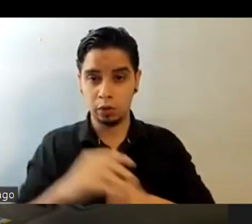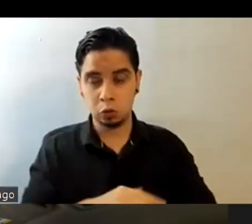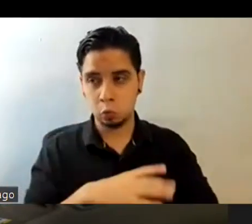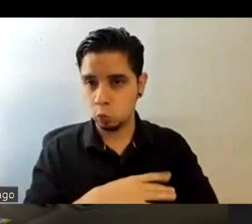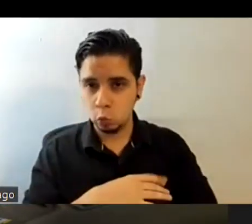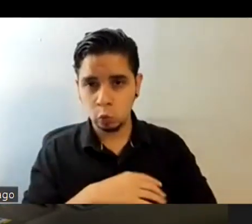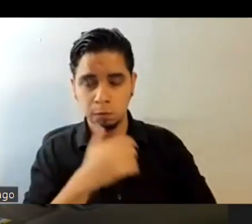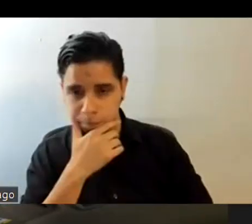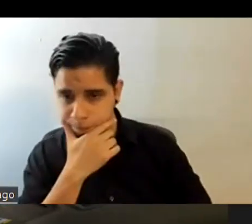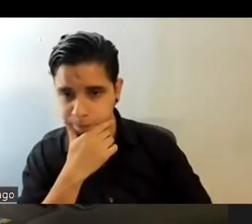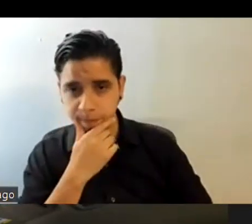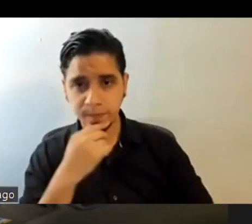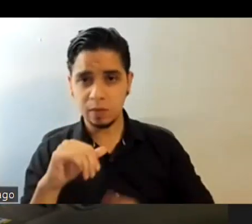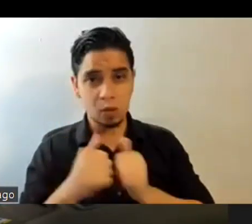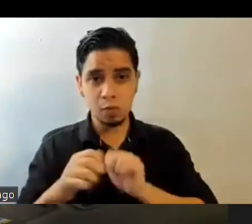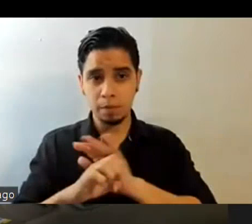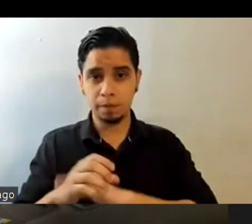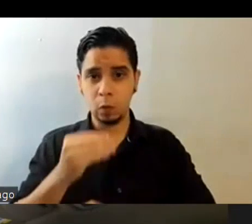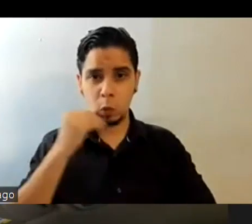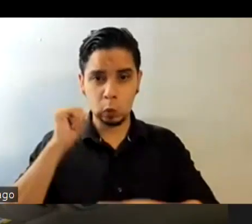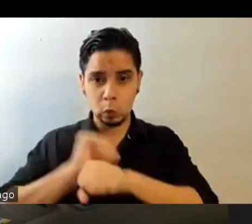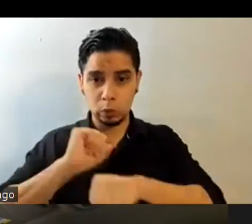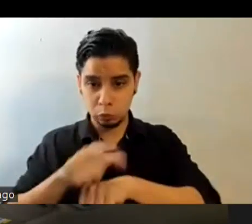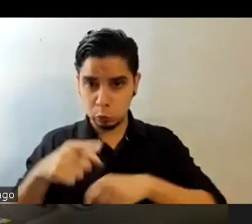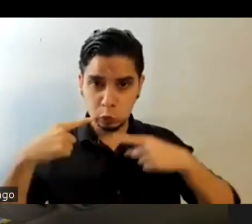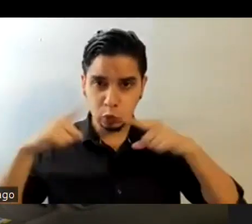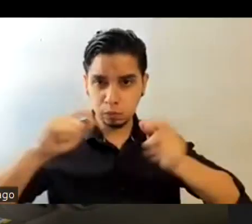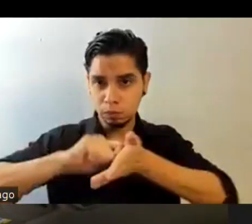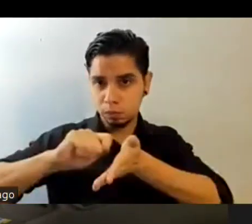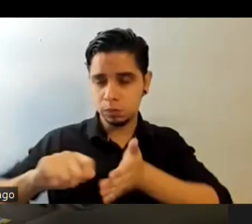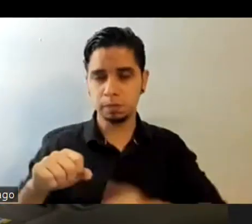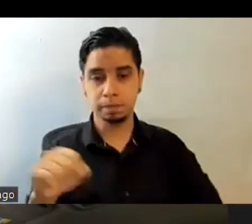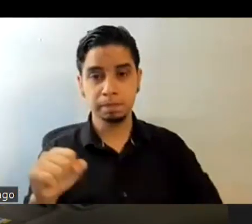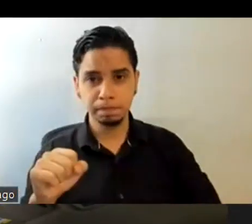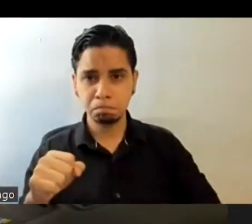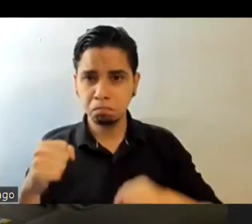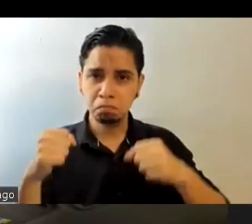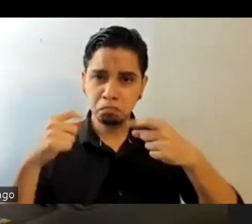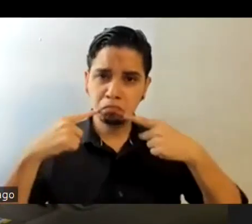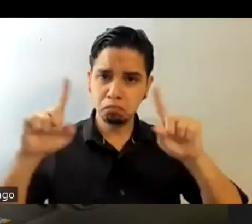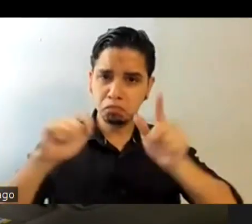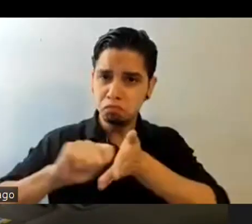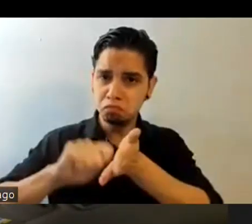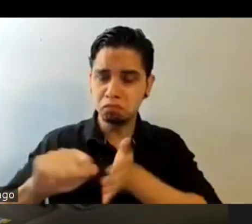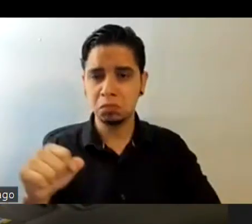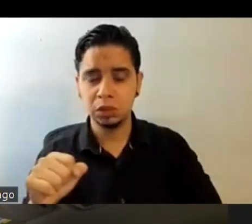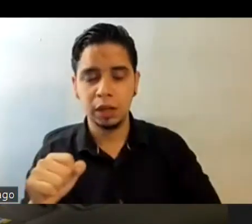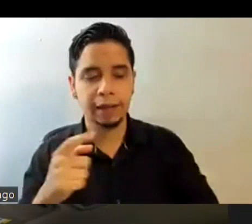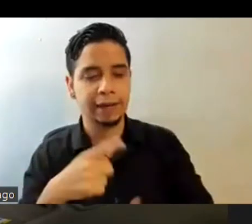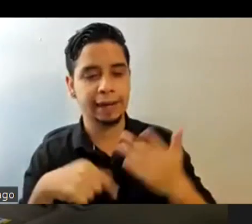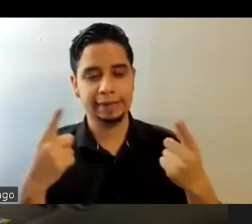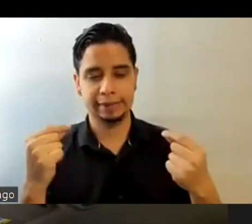como si me hubieran dado una asignación. Pero lo lograste. O sea, pudiste... Lo pude lograr y lo que hice